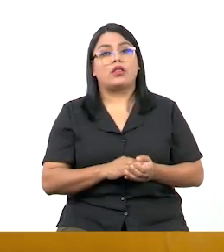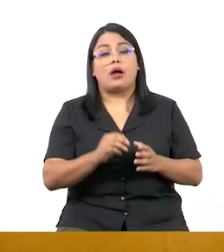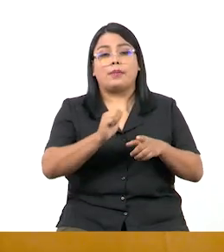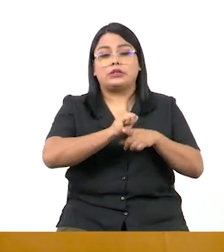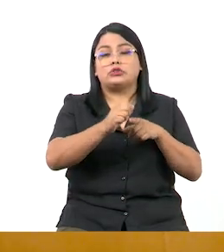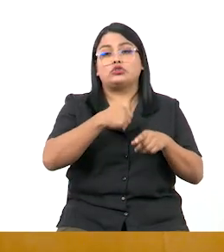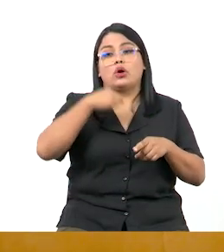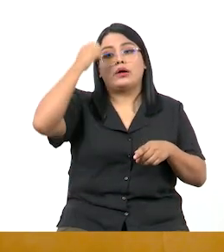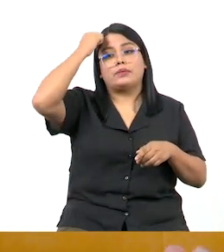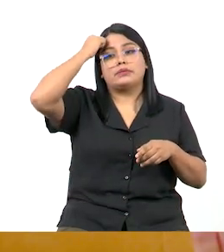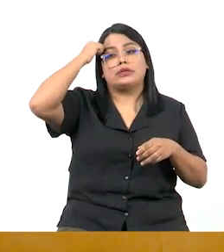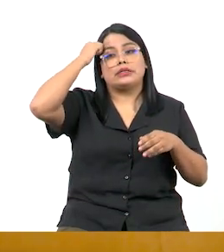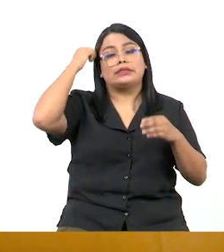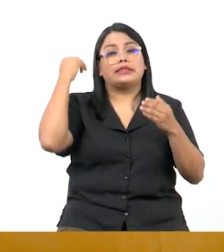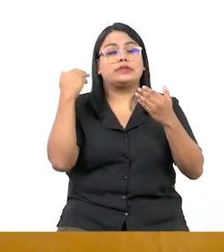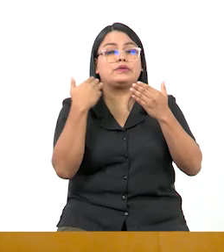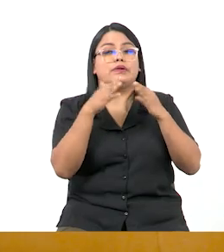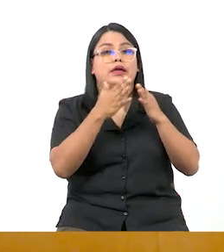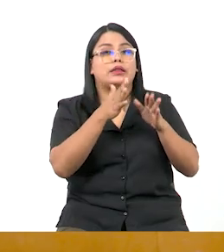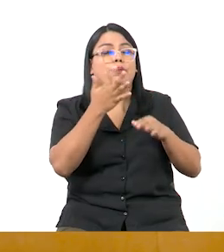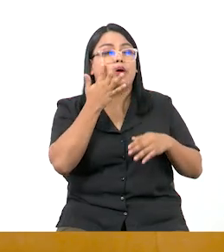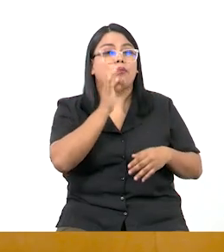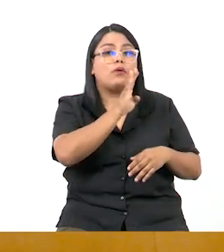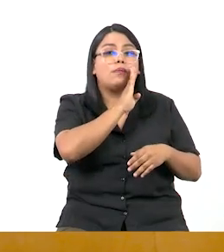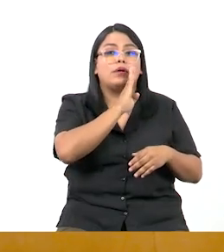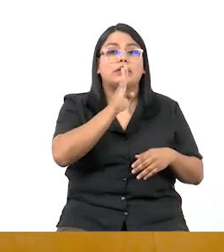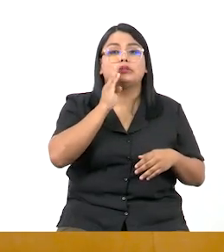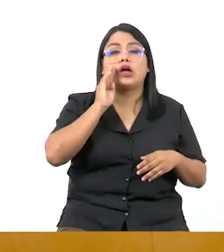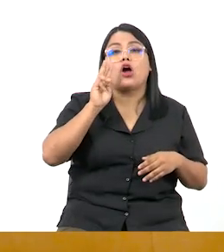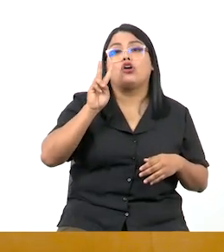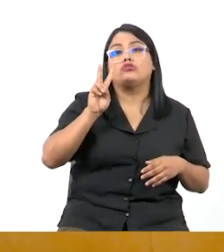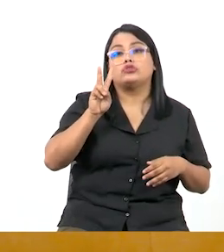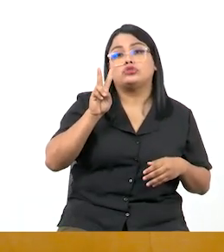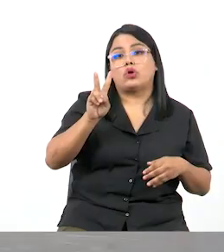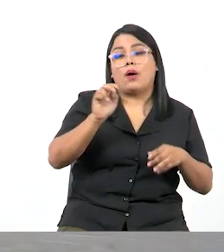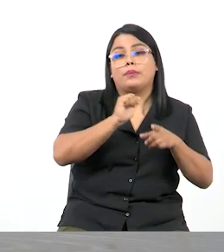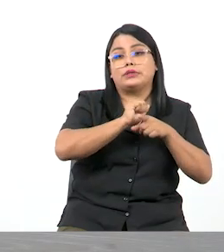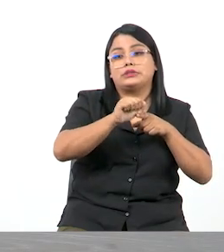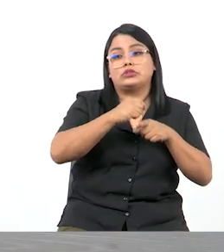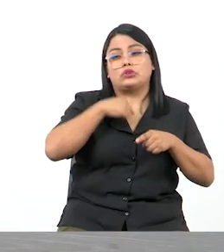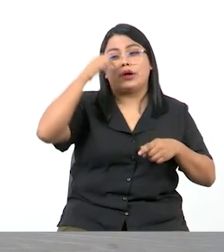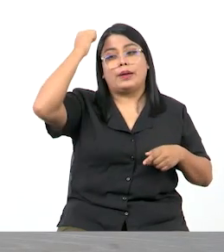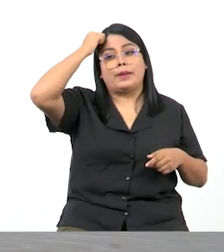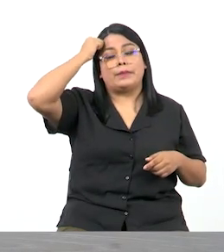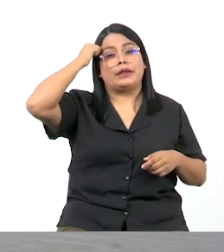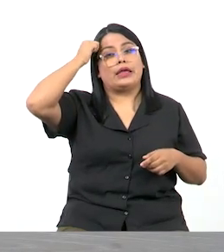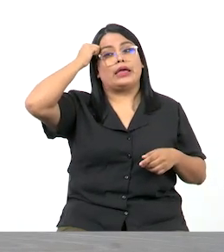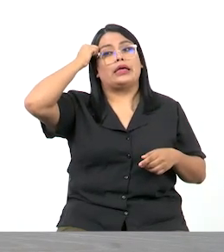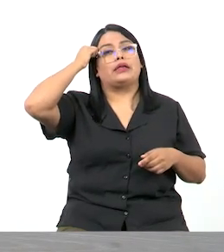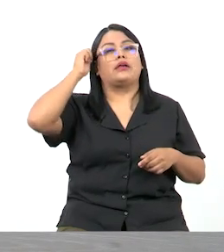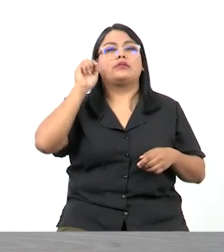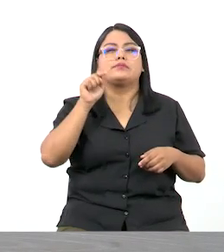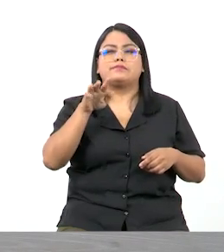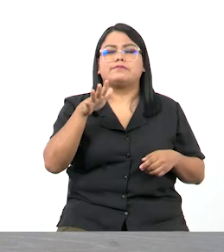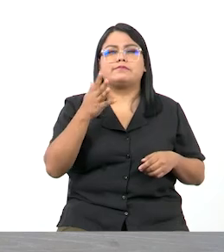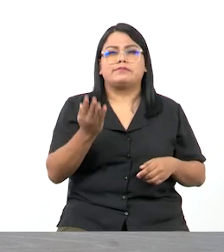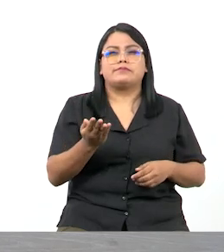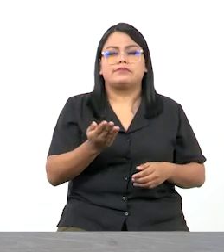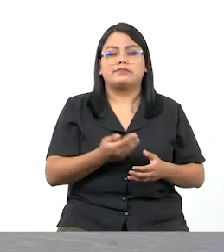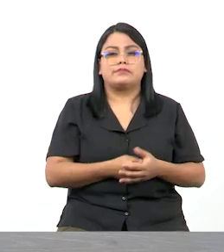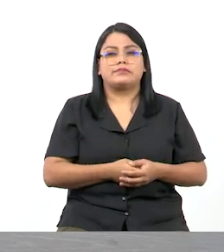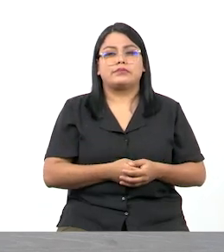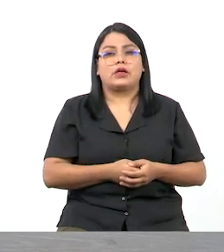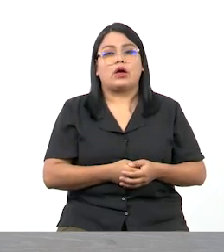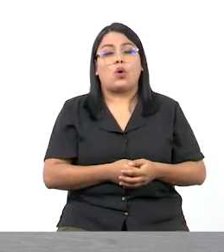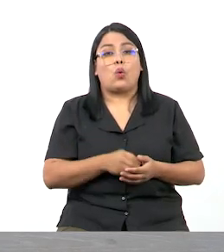a diferencia de los Practico lo aprendido de tercer ciclo, los de bachillerato tienen 2 tipos de Practico lo aprendido.